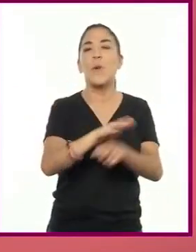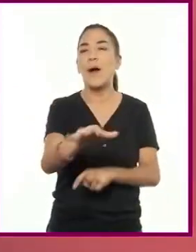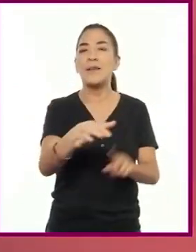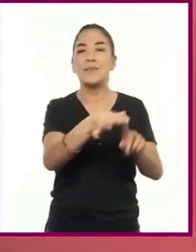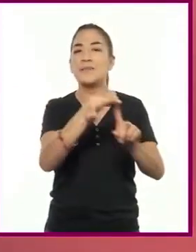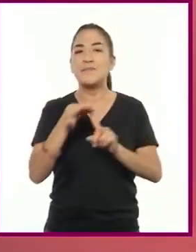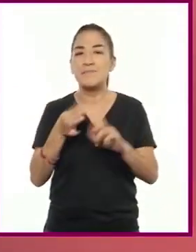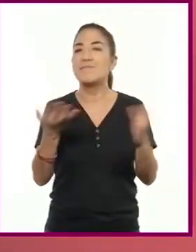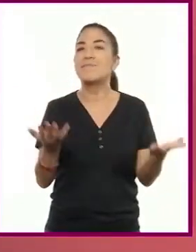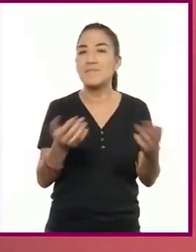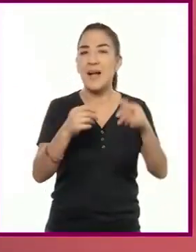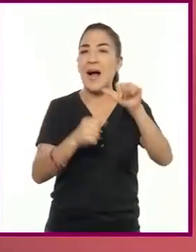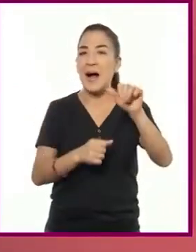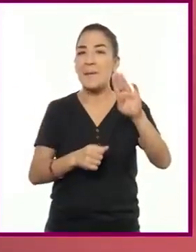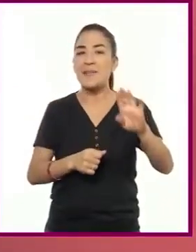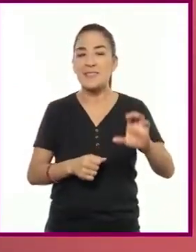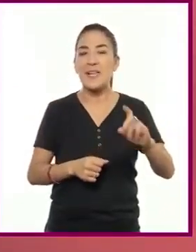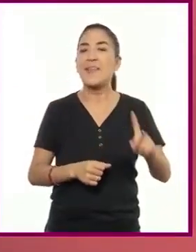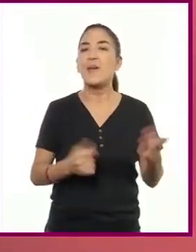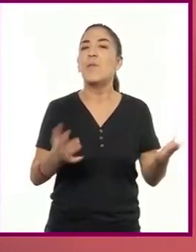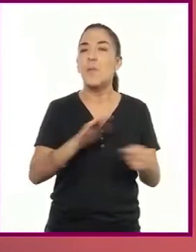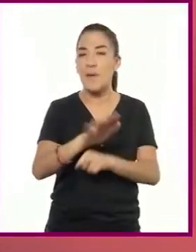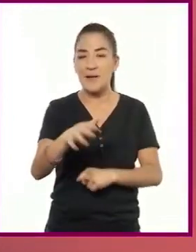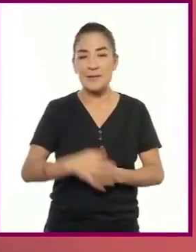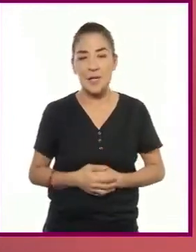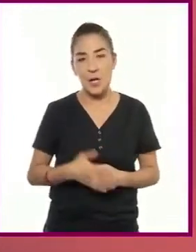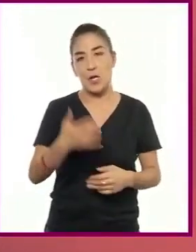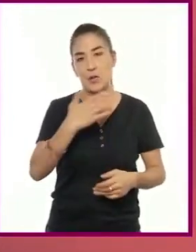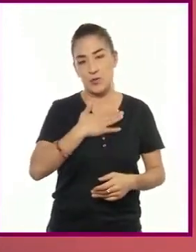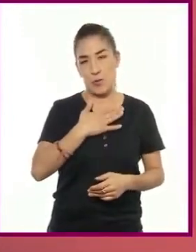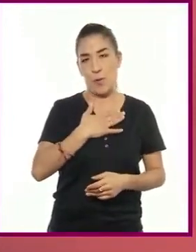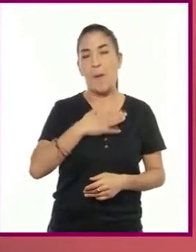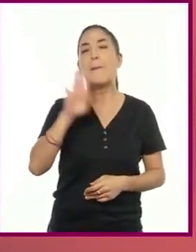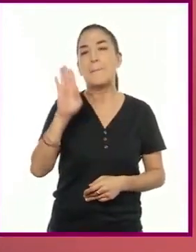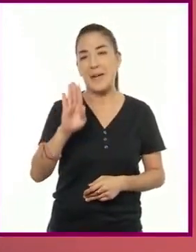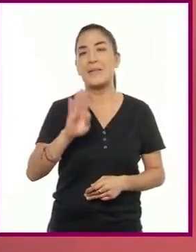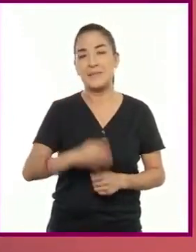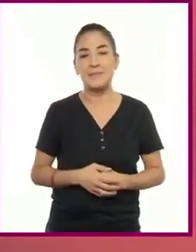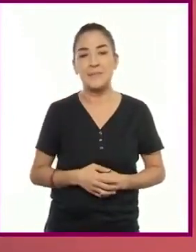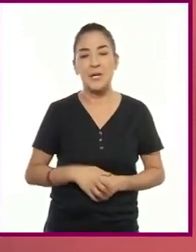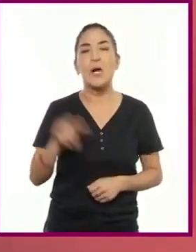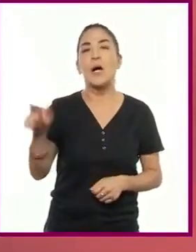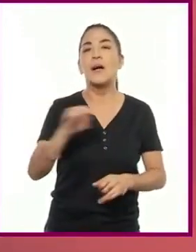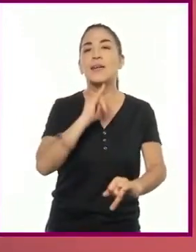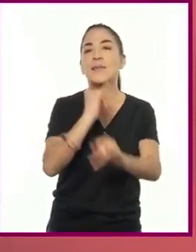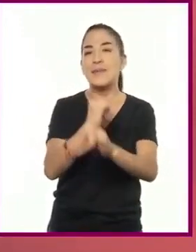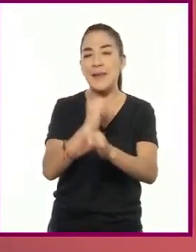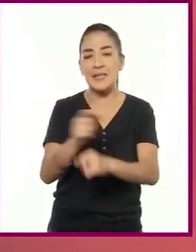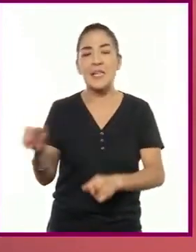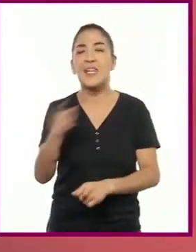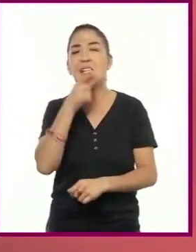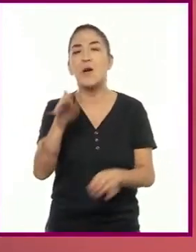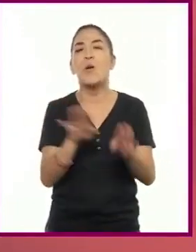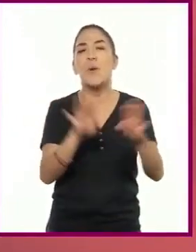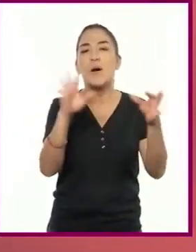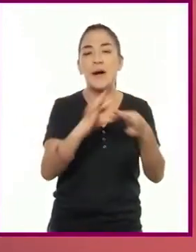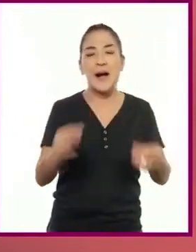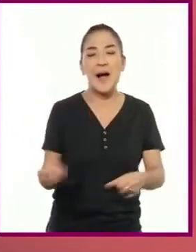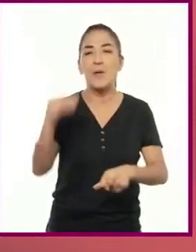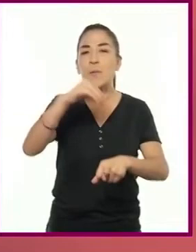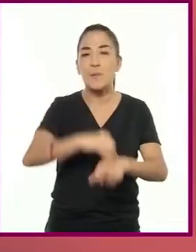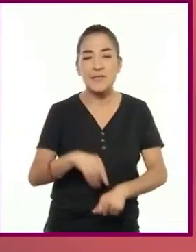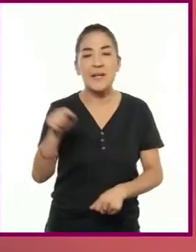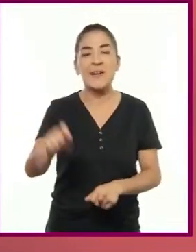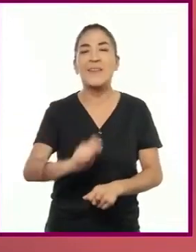seleccionaron? Bueno, yo la B, profesora, sobre las redes sociales, porque un texto argumentativo